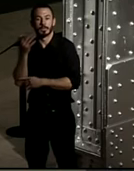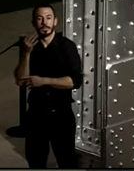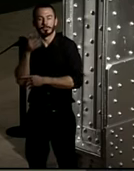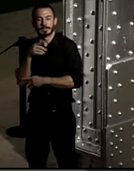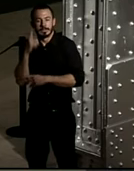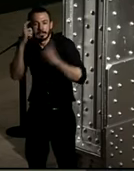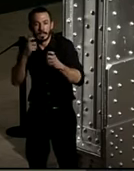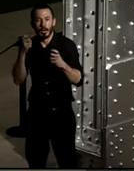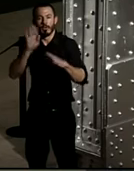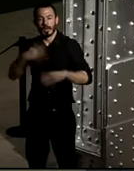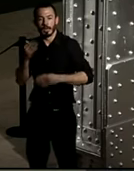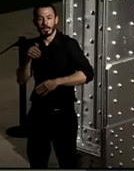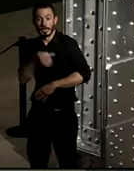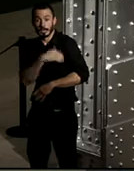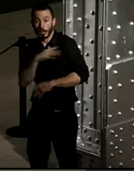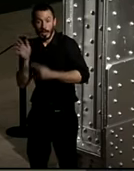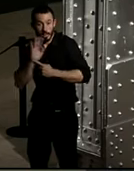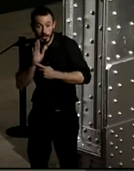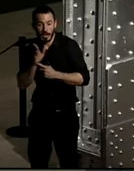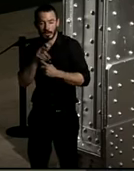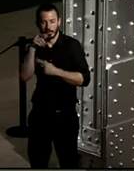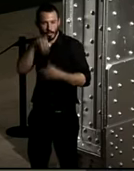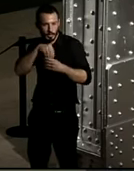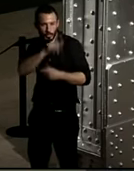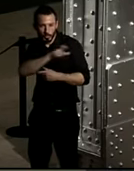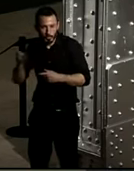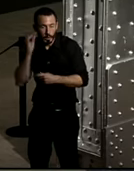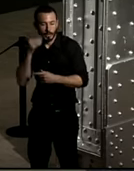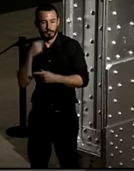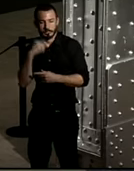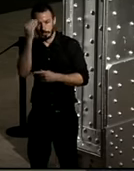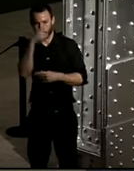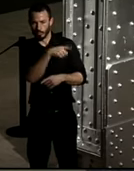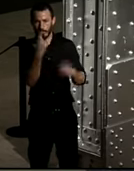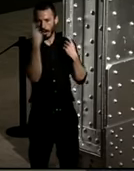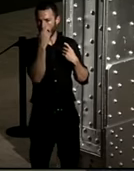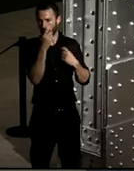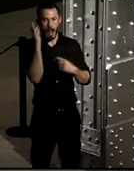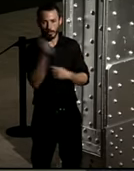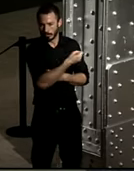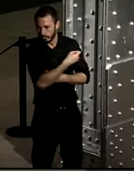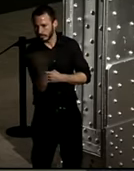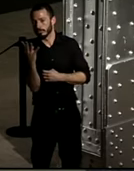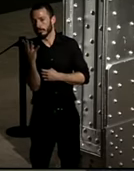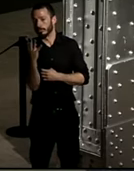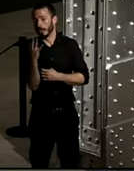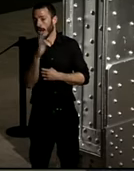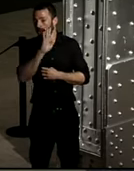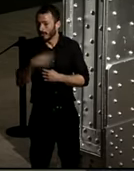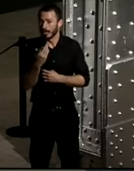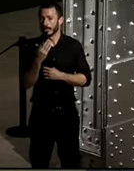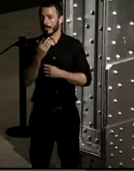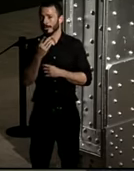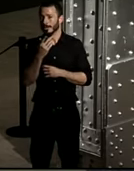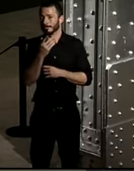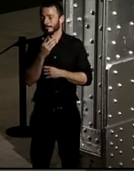que Enrique, seguro que tienes muchas alumnas, ¿no? Pues luego son menos las